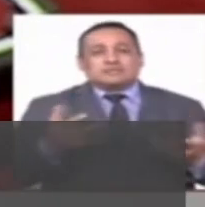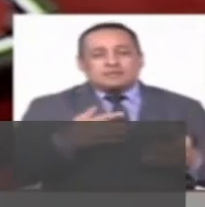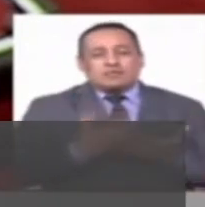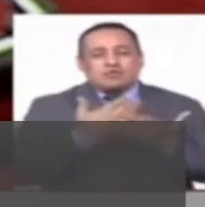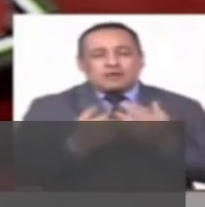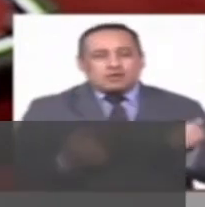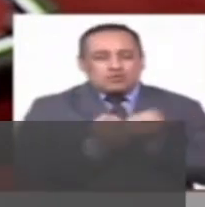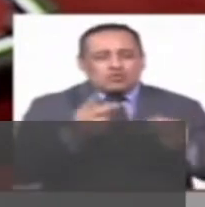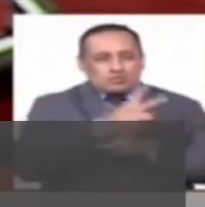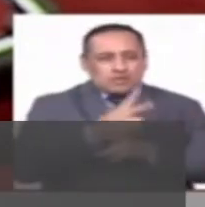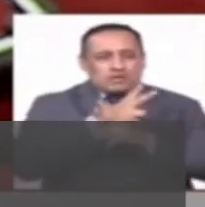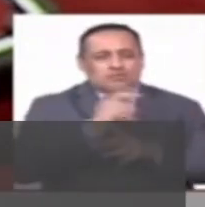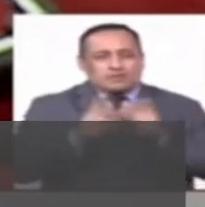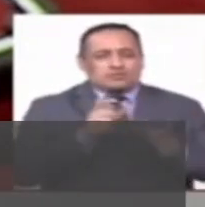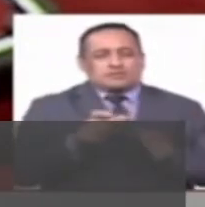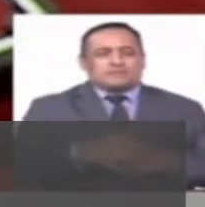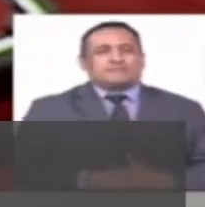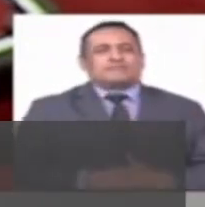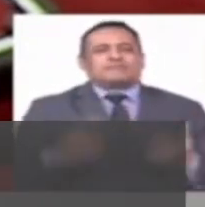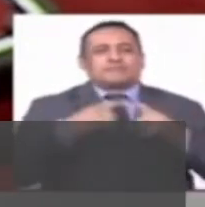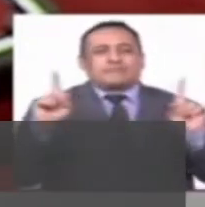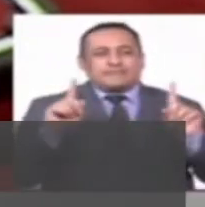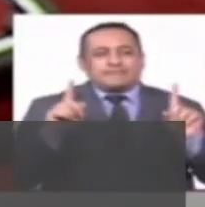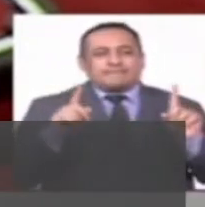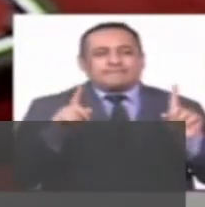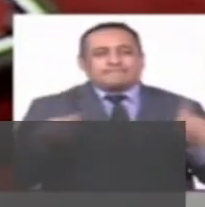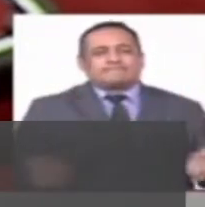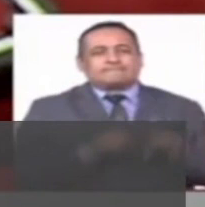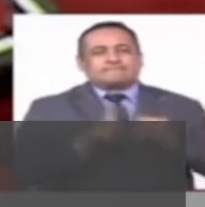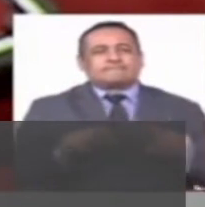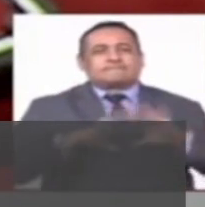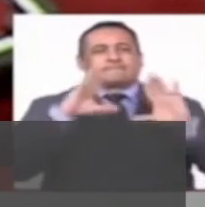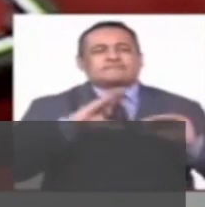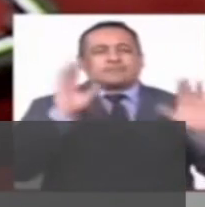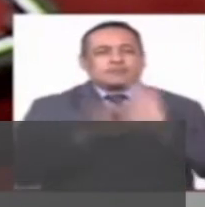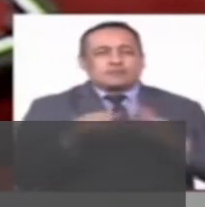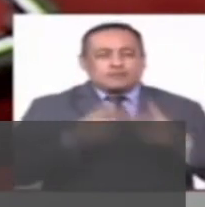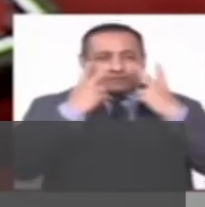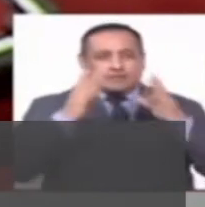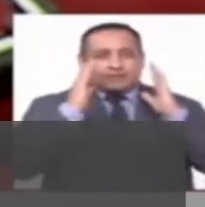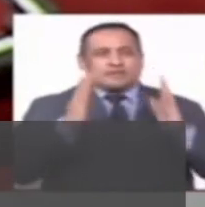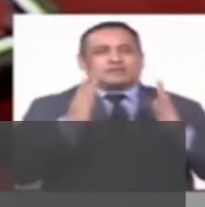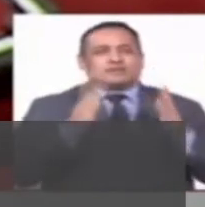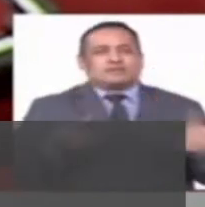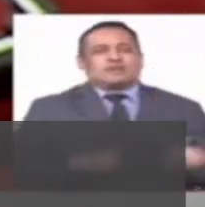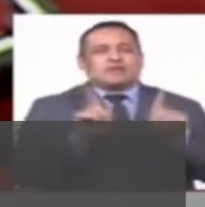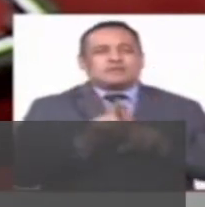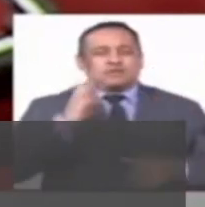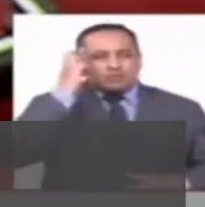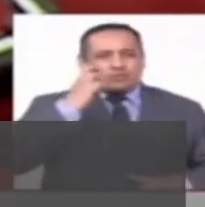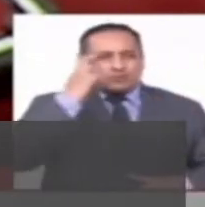con la Seguridad Ciudadana sin embargo han hablado escuchado Atentamente no hay